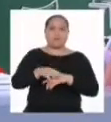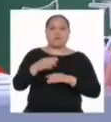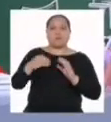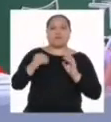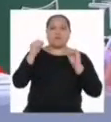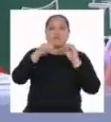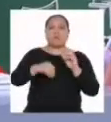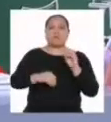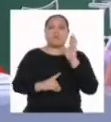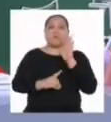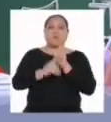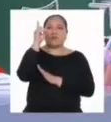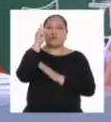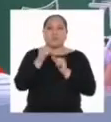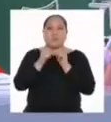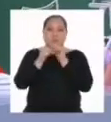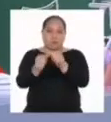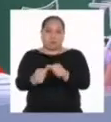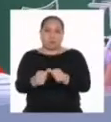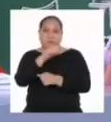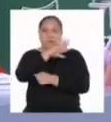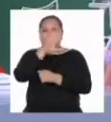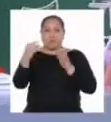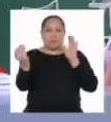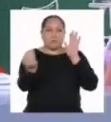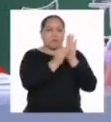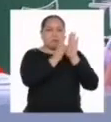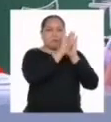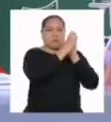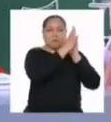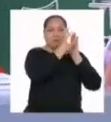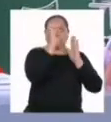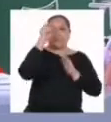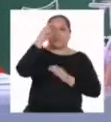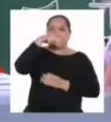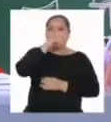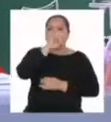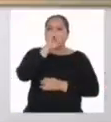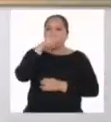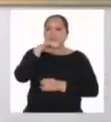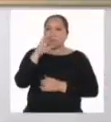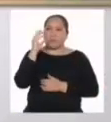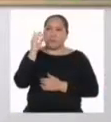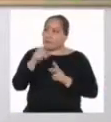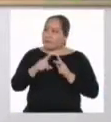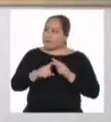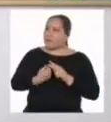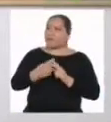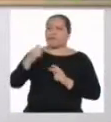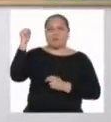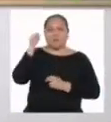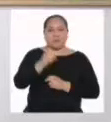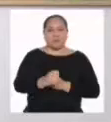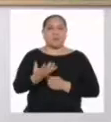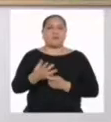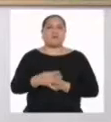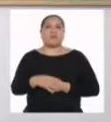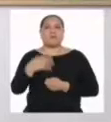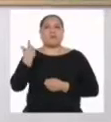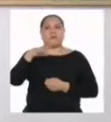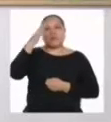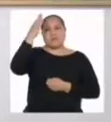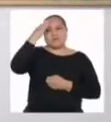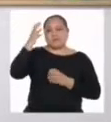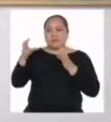de desarrollo sostenible. Y todo eso deberán colocarlo en su fanzine. ¿Empezamos? Vamos, como ya saben,